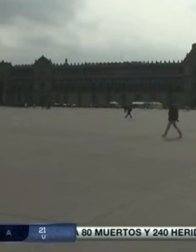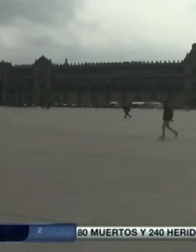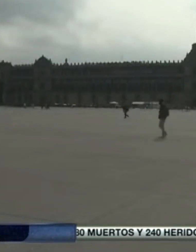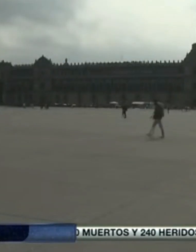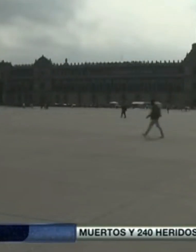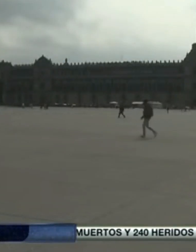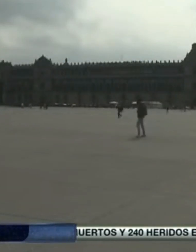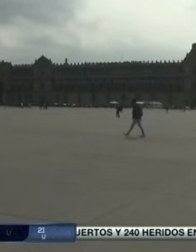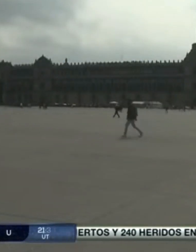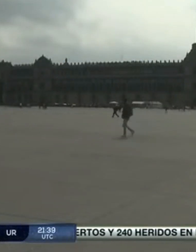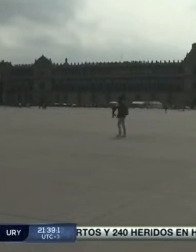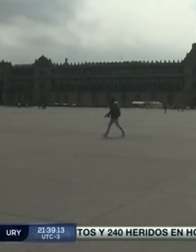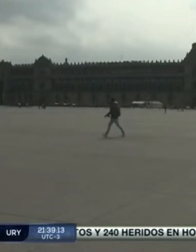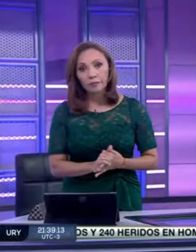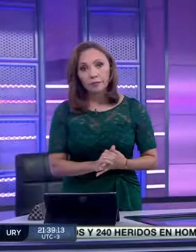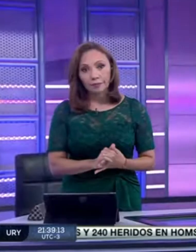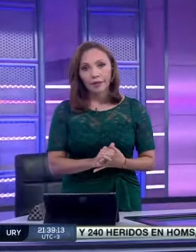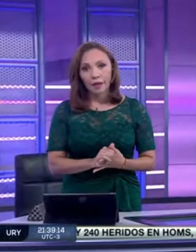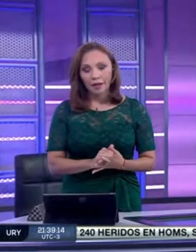y estable.